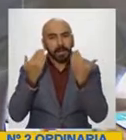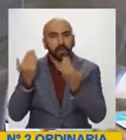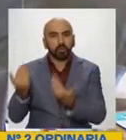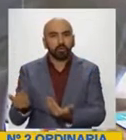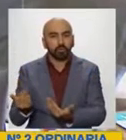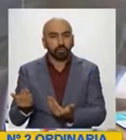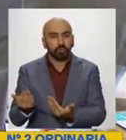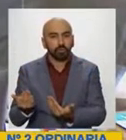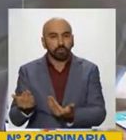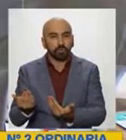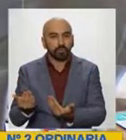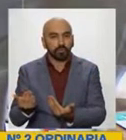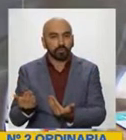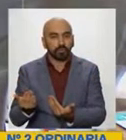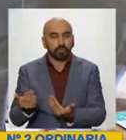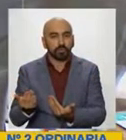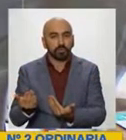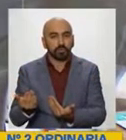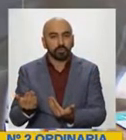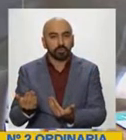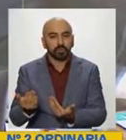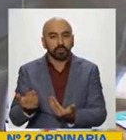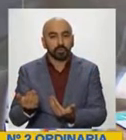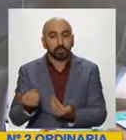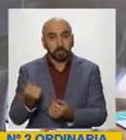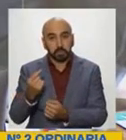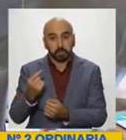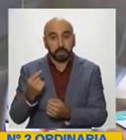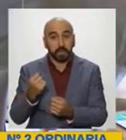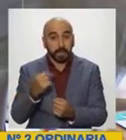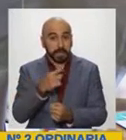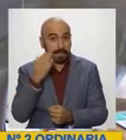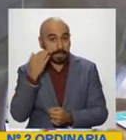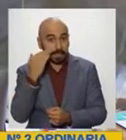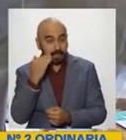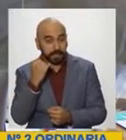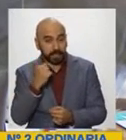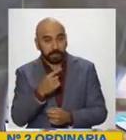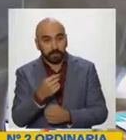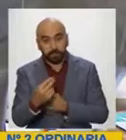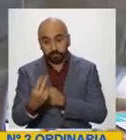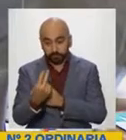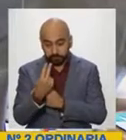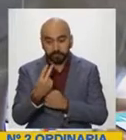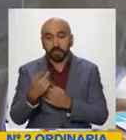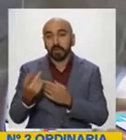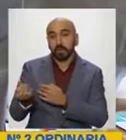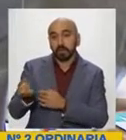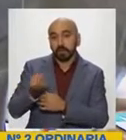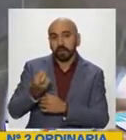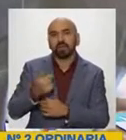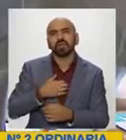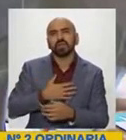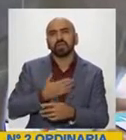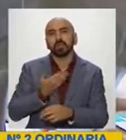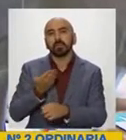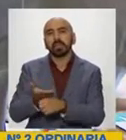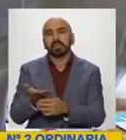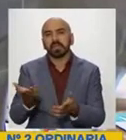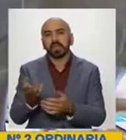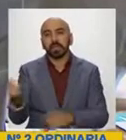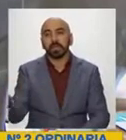de regalo? Y ella, pequeña, con ilusión, me miraba y me dice, yo quiero pedirle llegar a